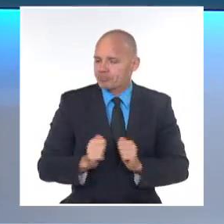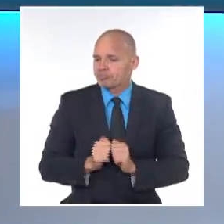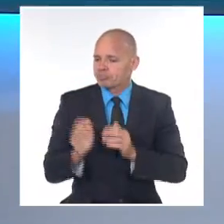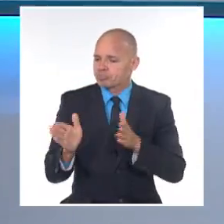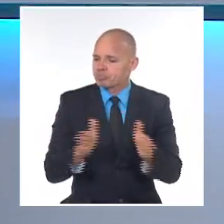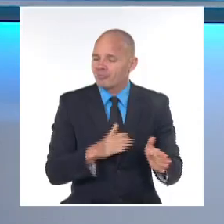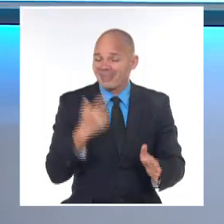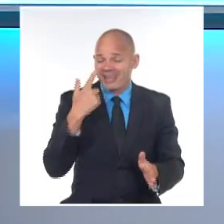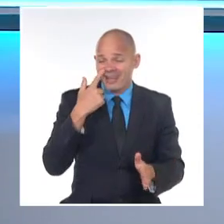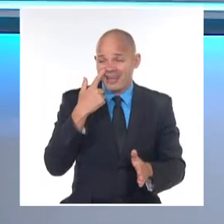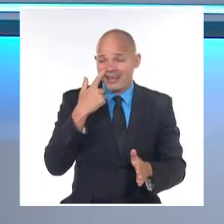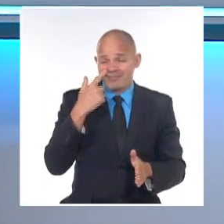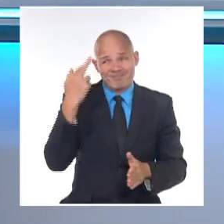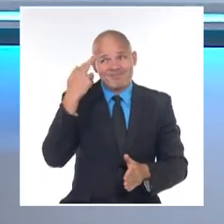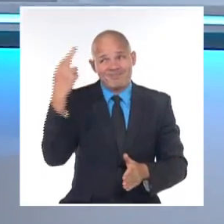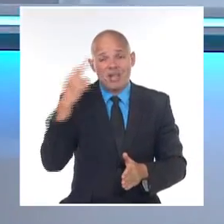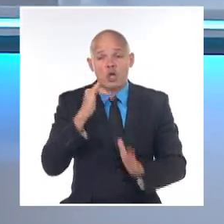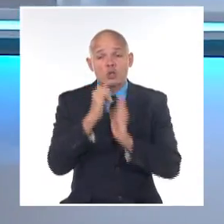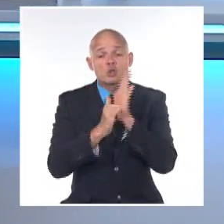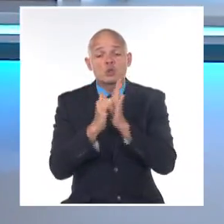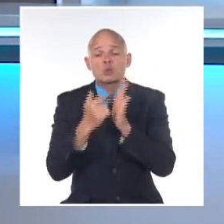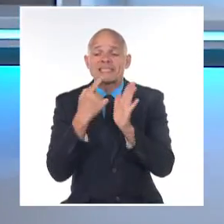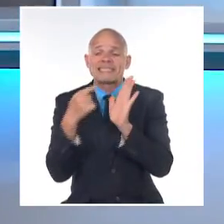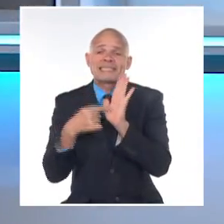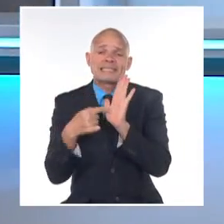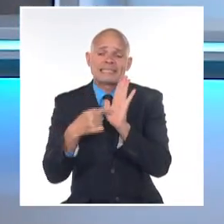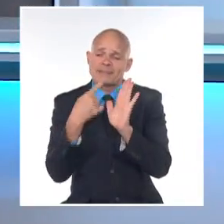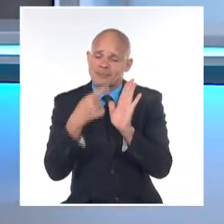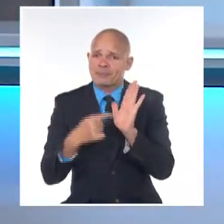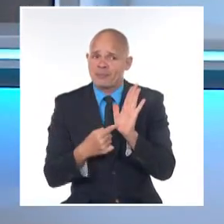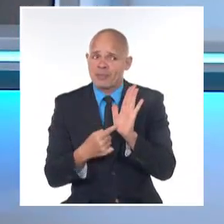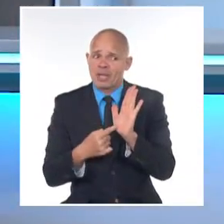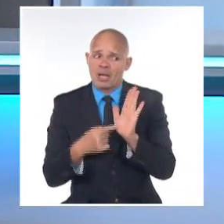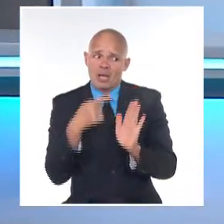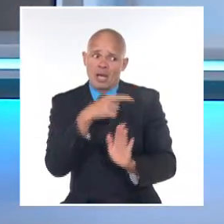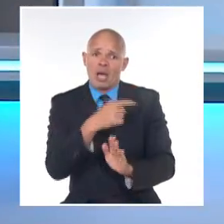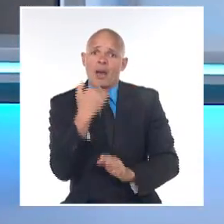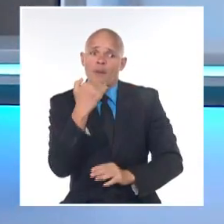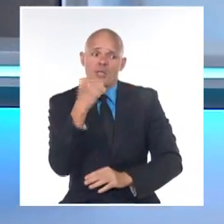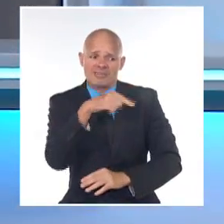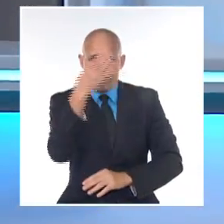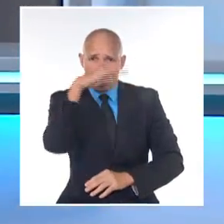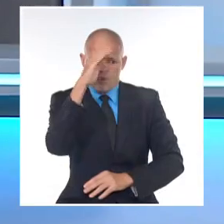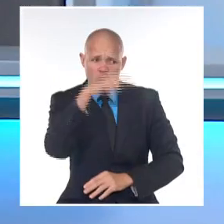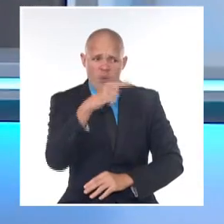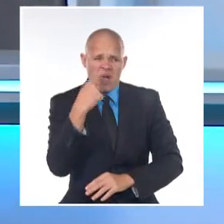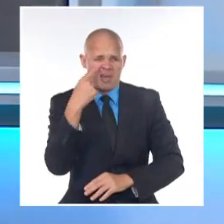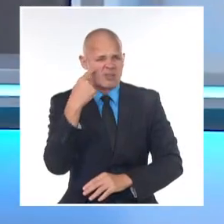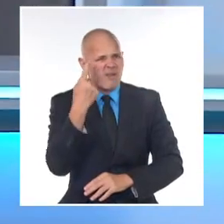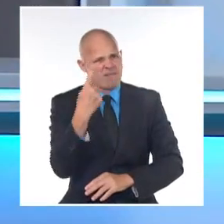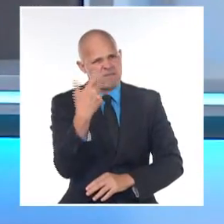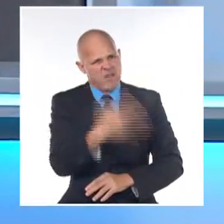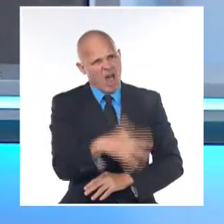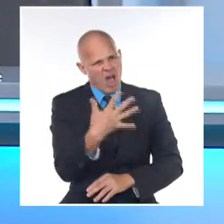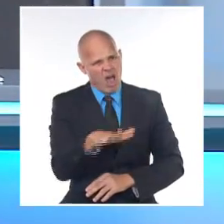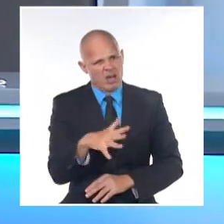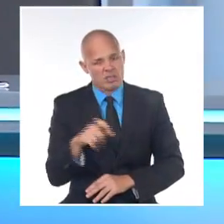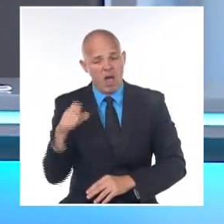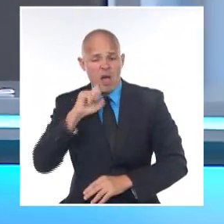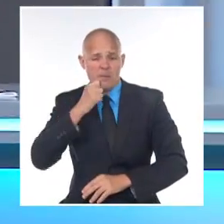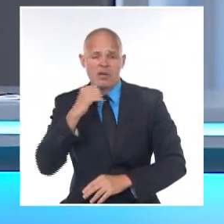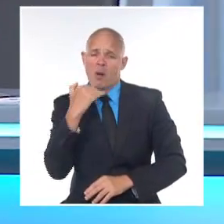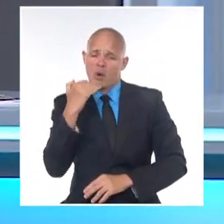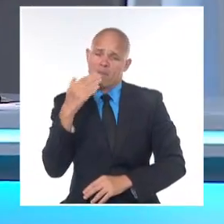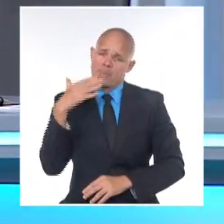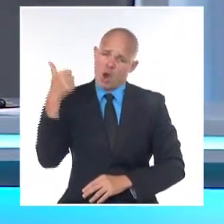coronel, y dicen, la policía cubana no tiene la preparación de la policía del país donde están ellos. Aquí yo traigo algunos ejemplos y usted me dice si esto es